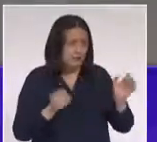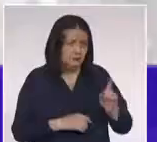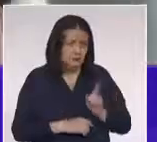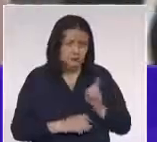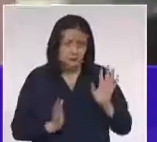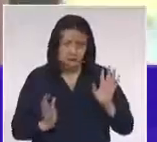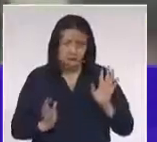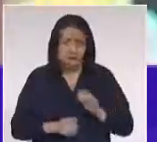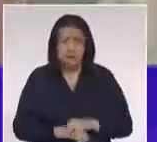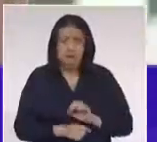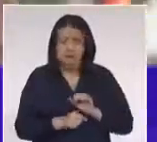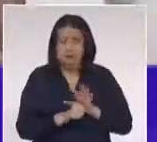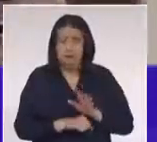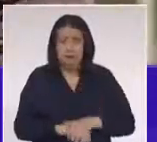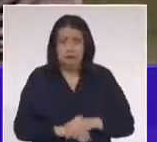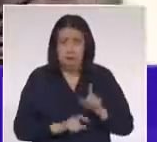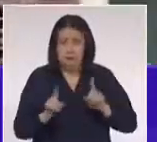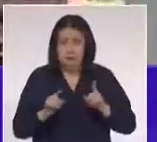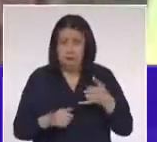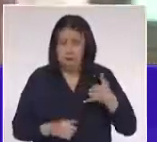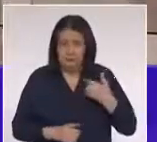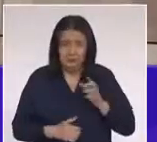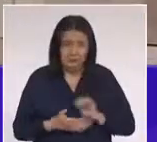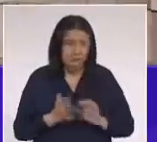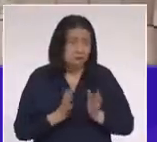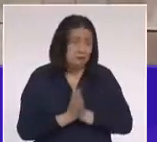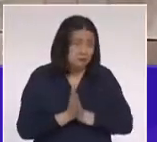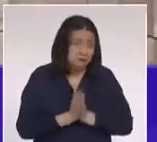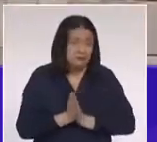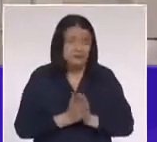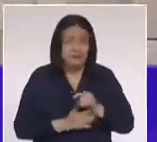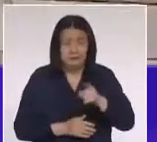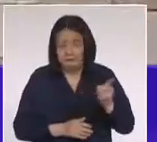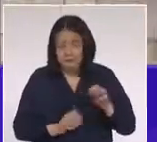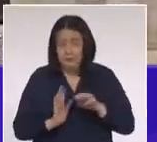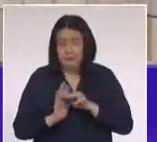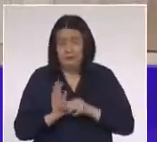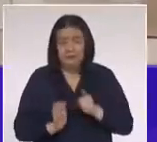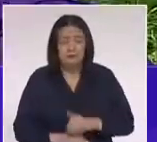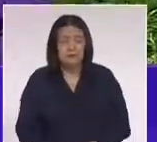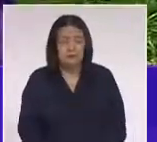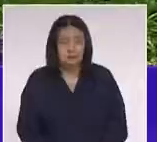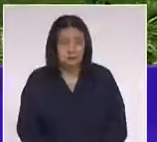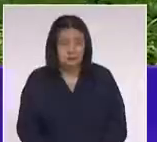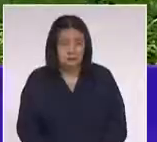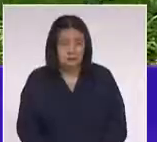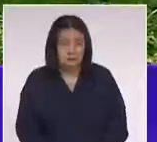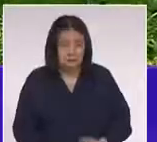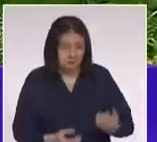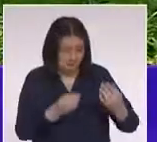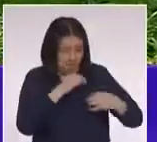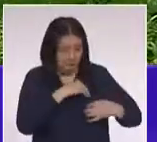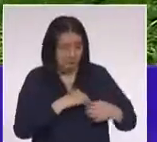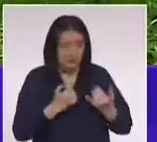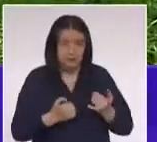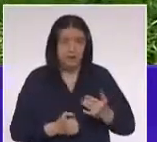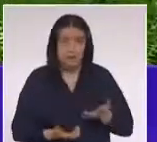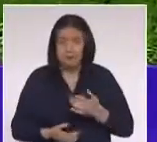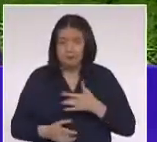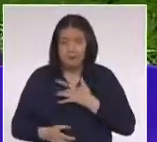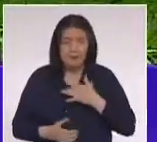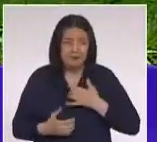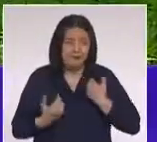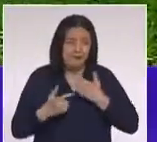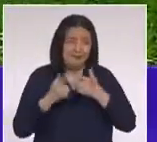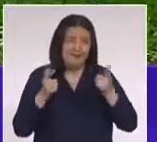hay el virus. Algunos jóvenes se mostraron más optimistas con esta medida. Doble acá todavía. ¿Pero cómo te sientes ahorita que puedes estar? No, mucho